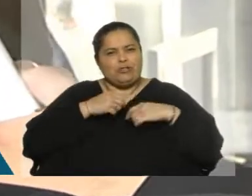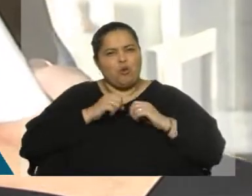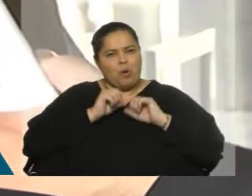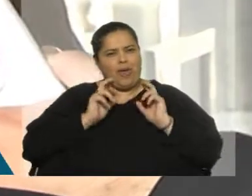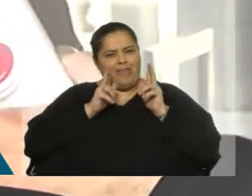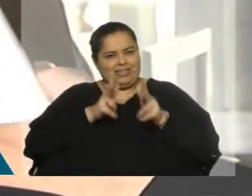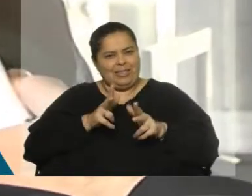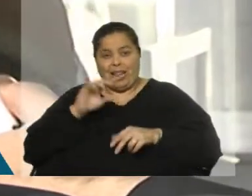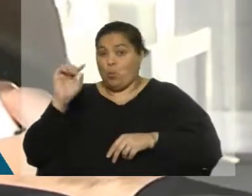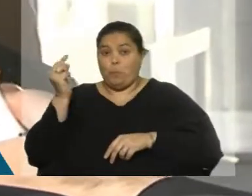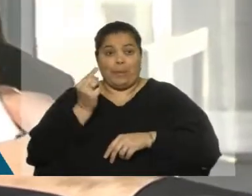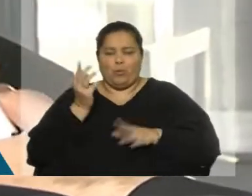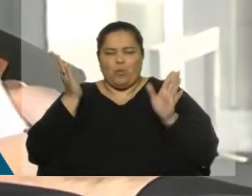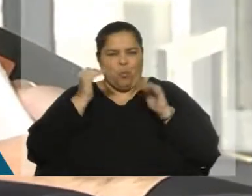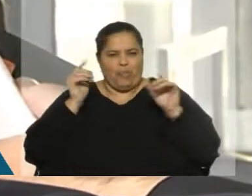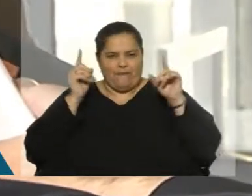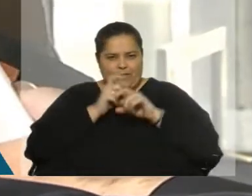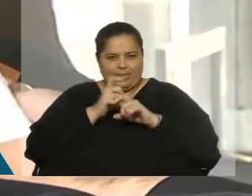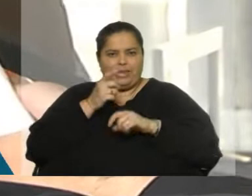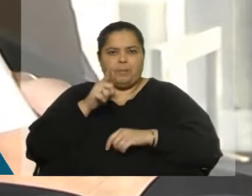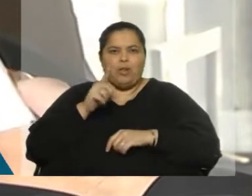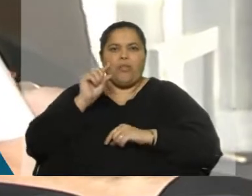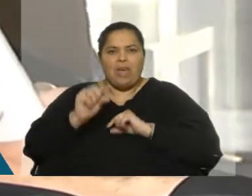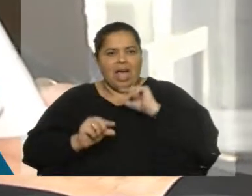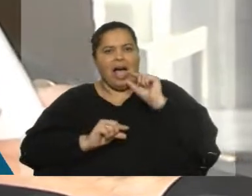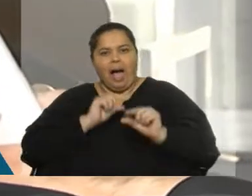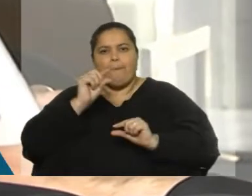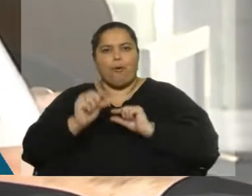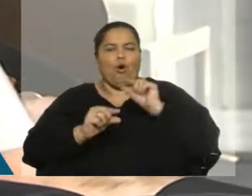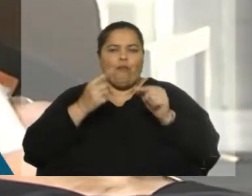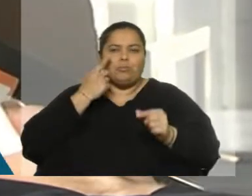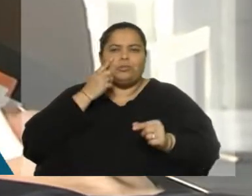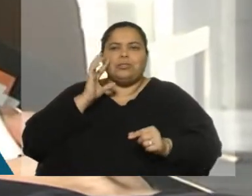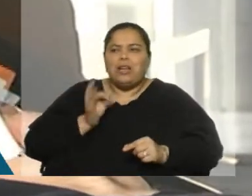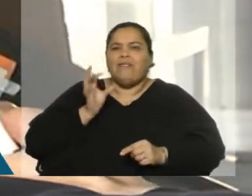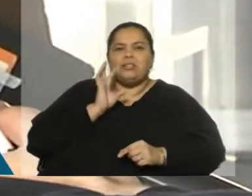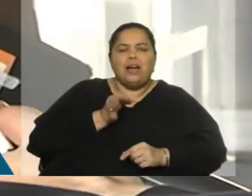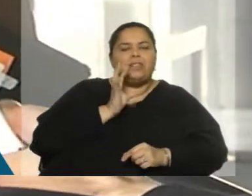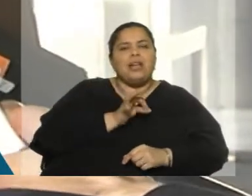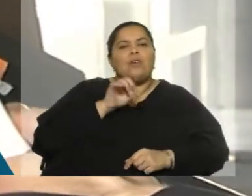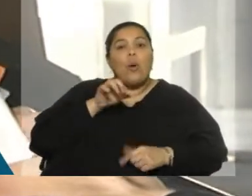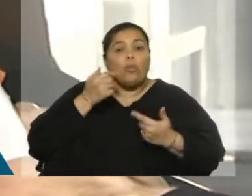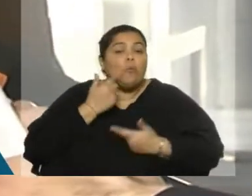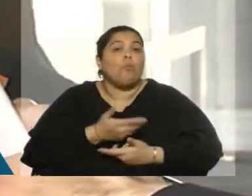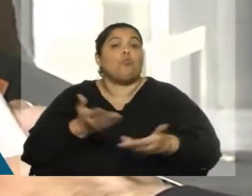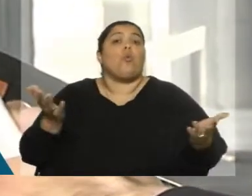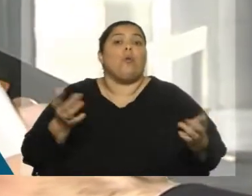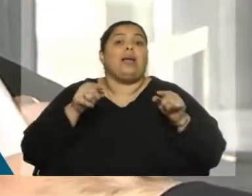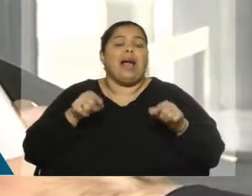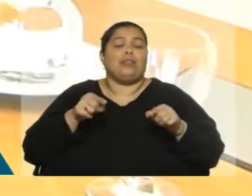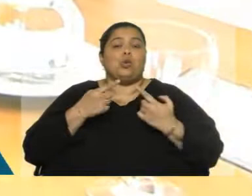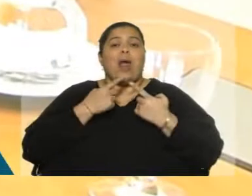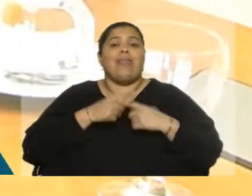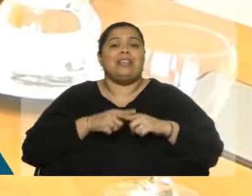un minuto, es difícil. Nos vamos a ir enterando cuando todo esto sea público, discusión